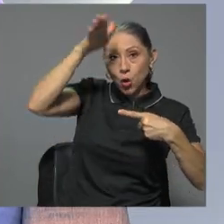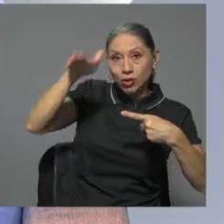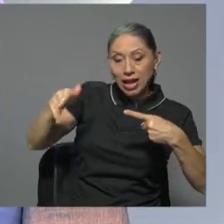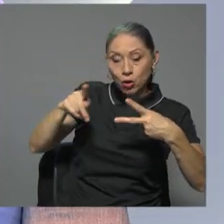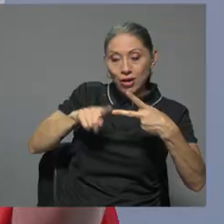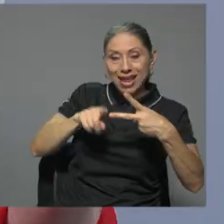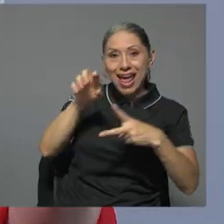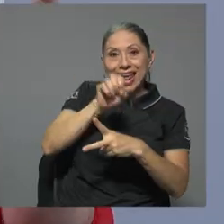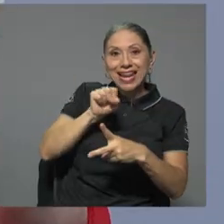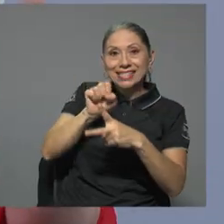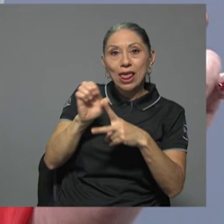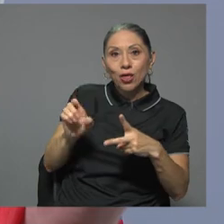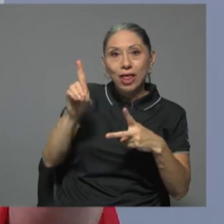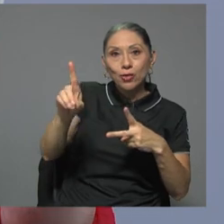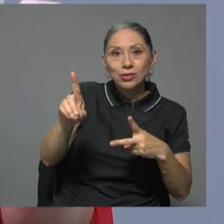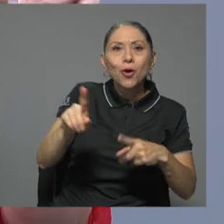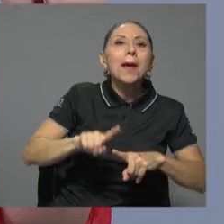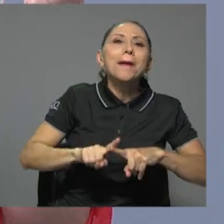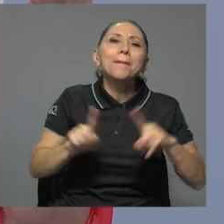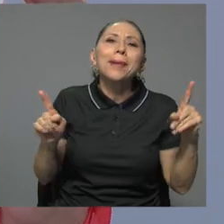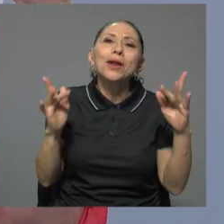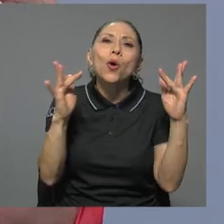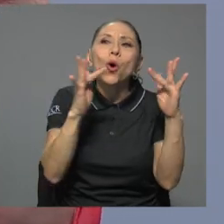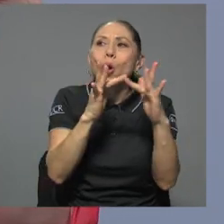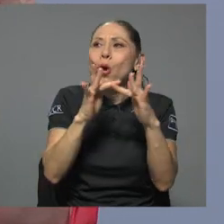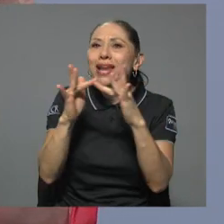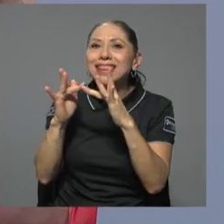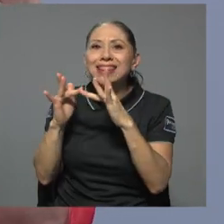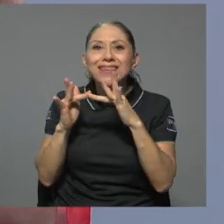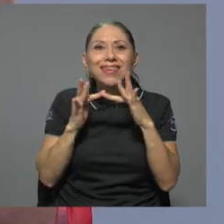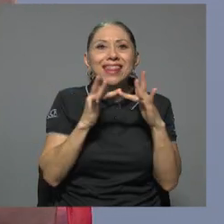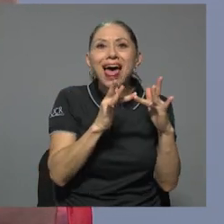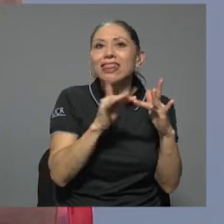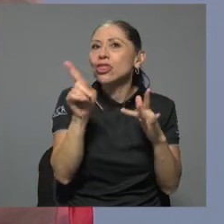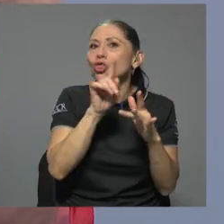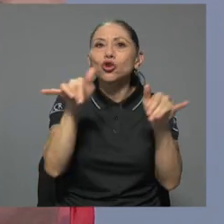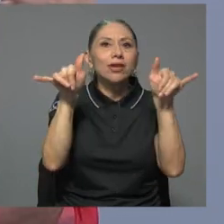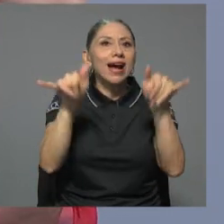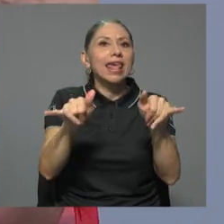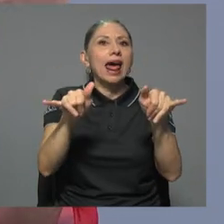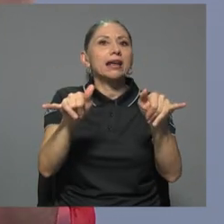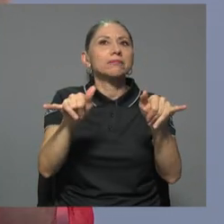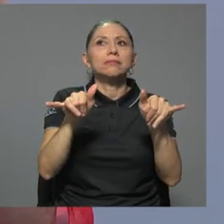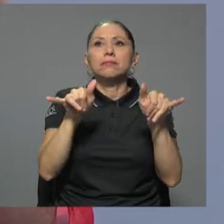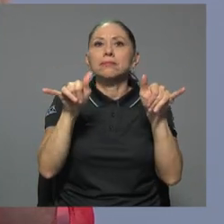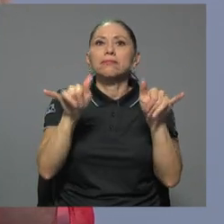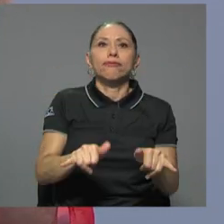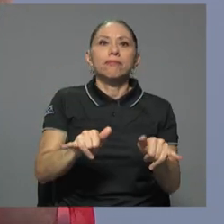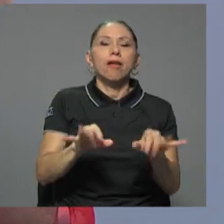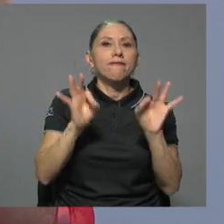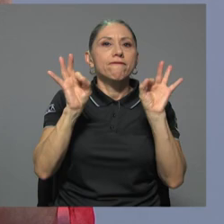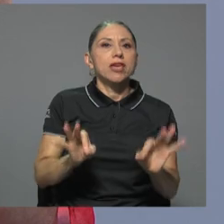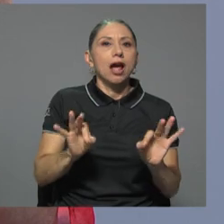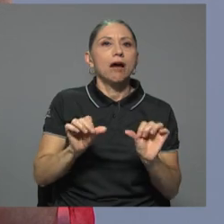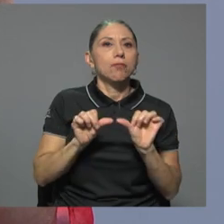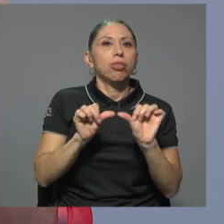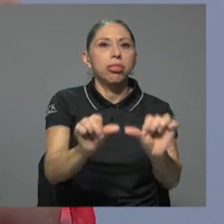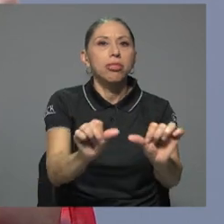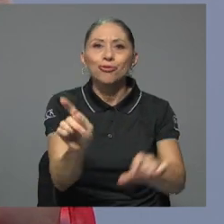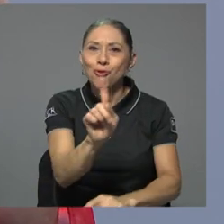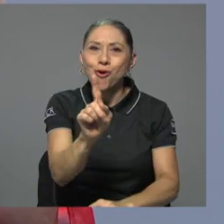cuna educación vida no se va a quedar como una alternativa fija o sea nosotros tenemos que volver a las aulas